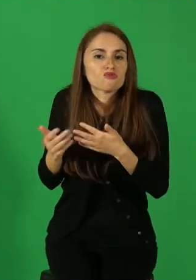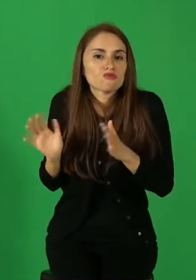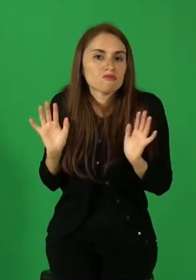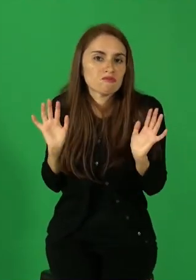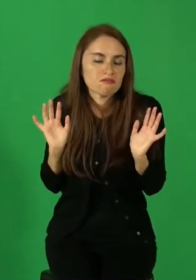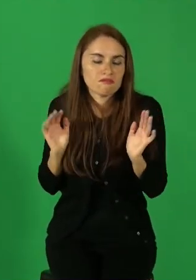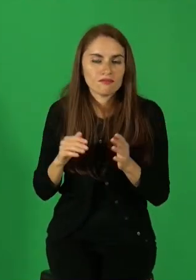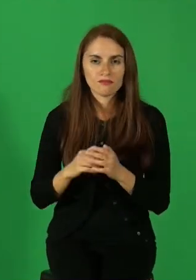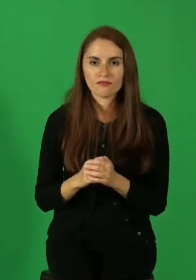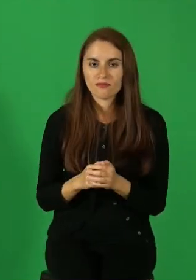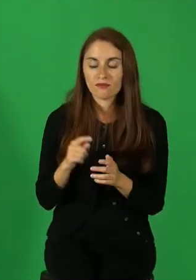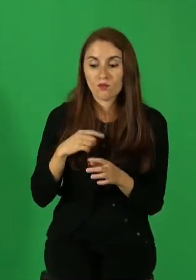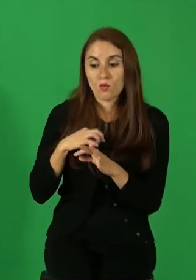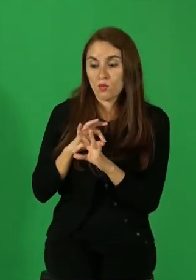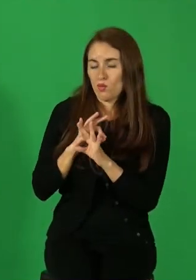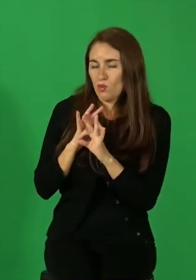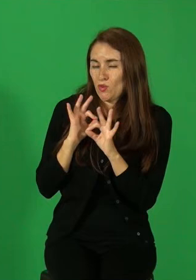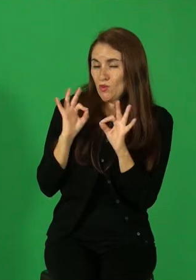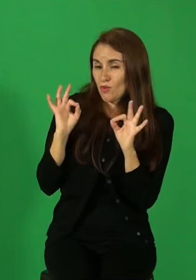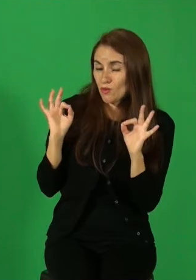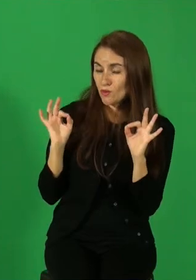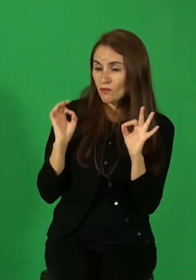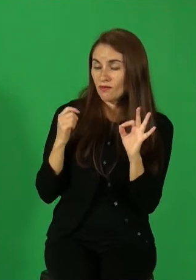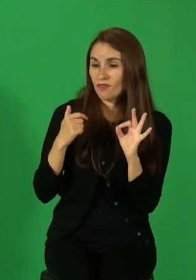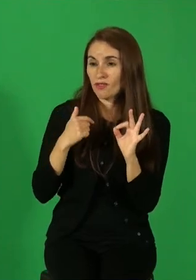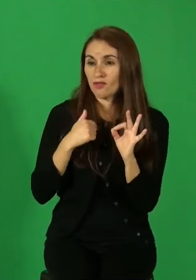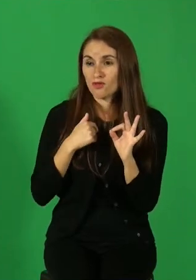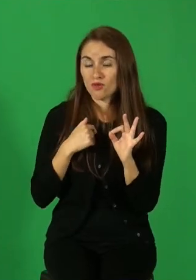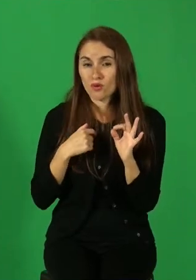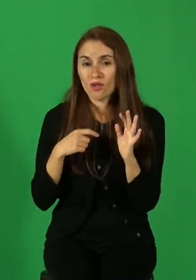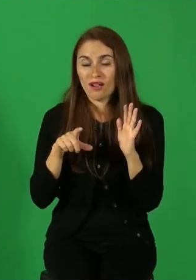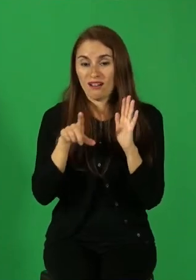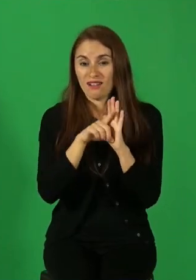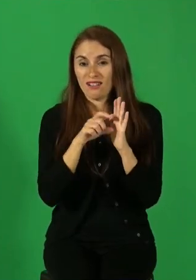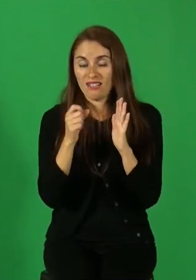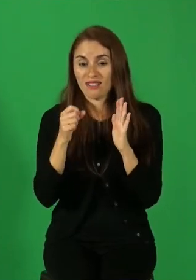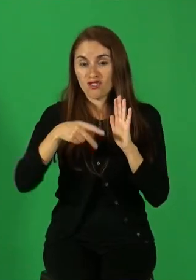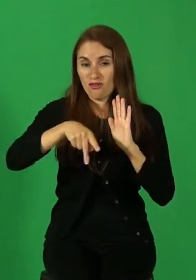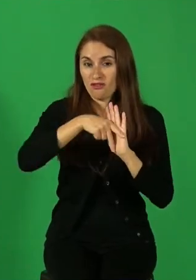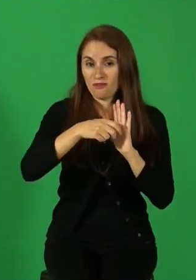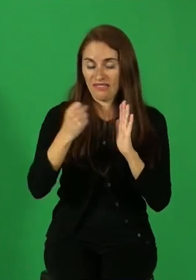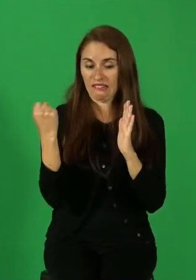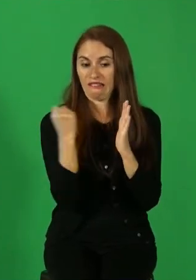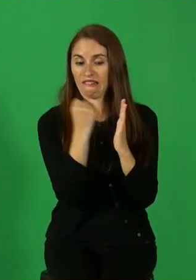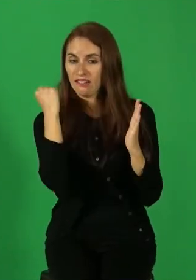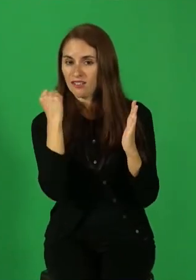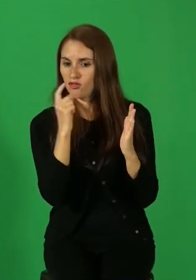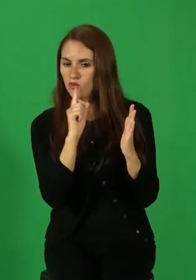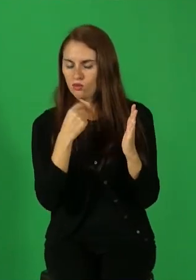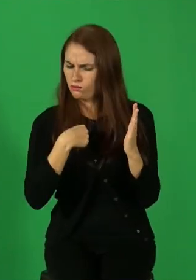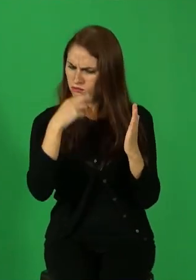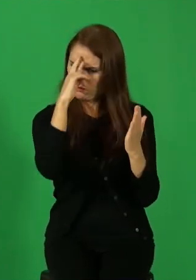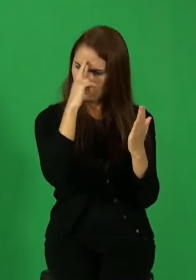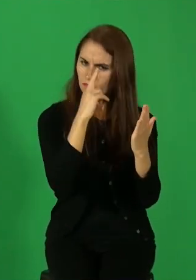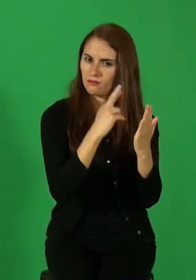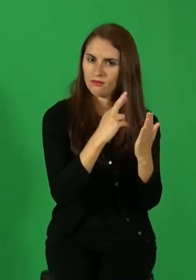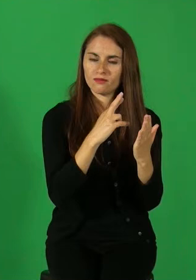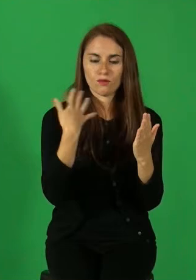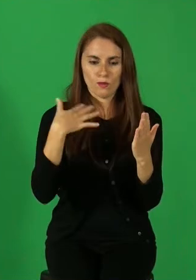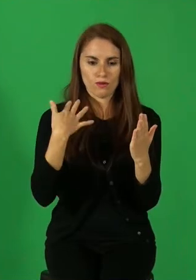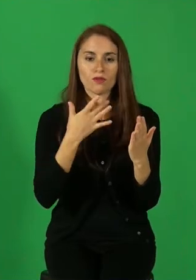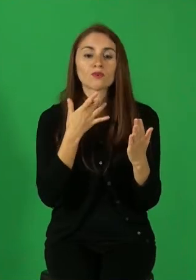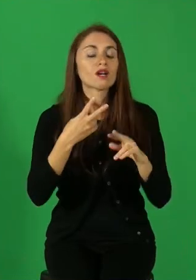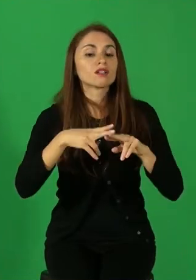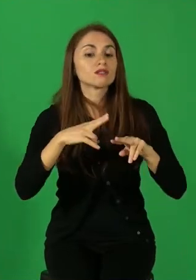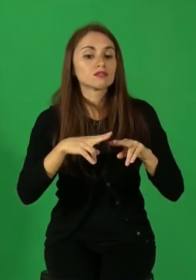automóvil. Nunca las transgredo. Las normas son para respetarlas, porque las